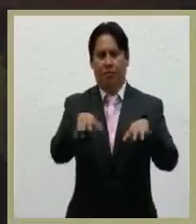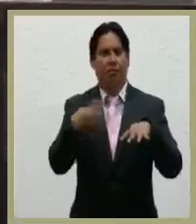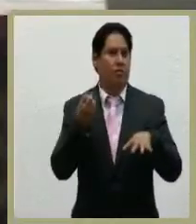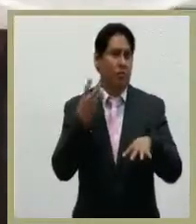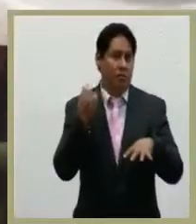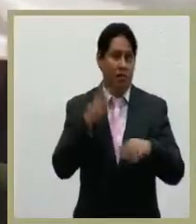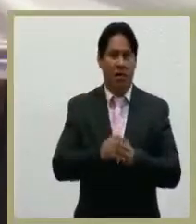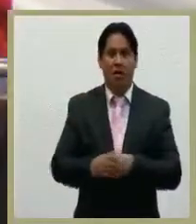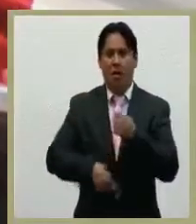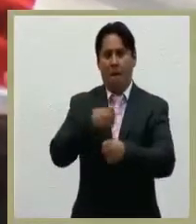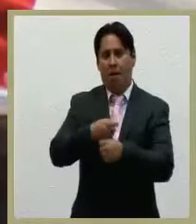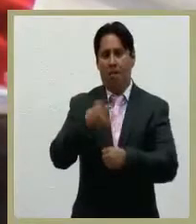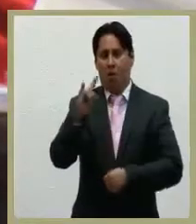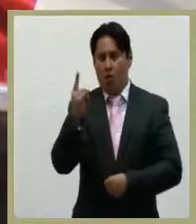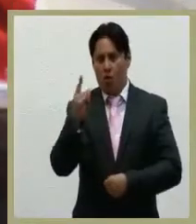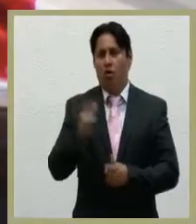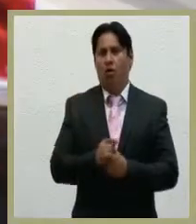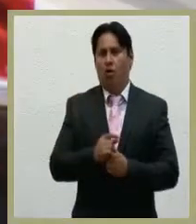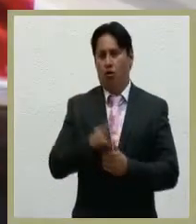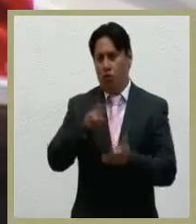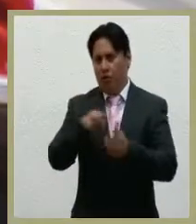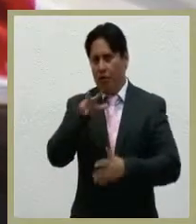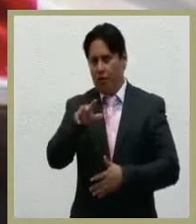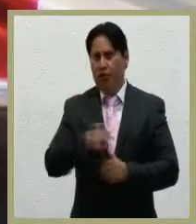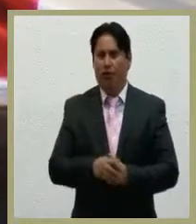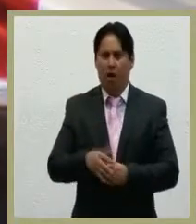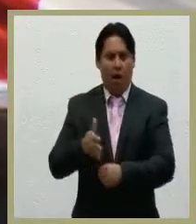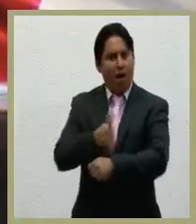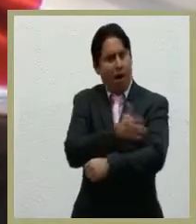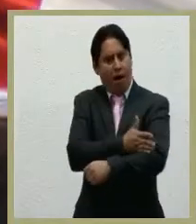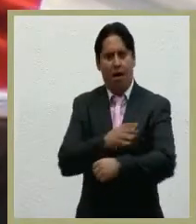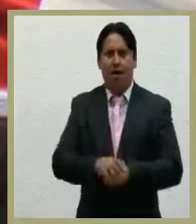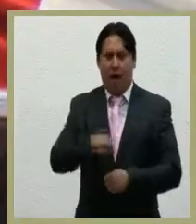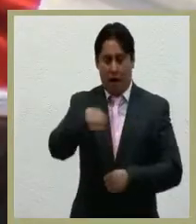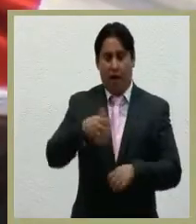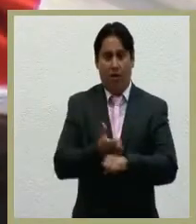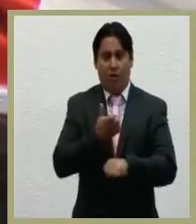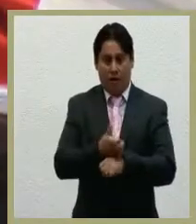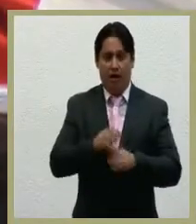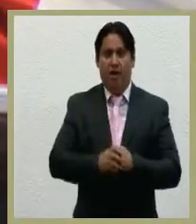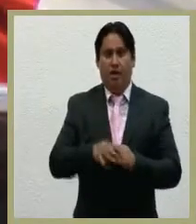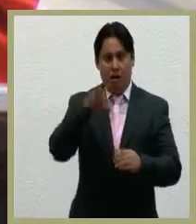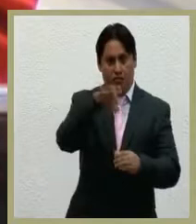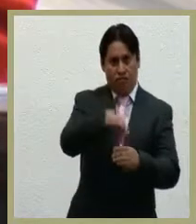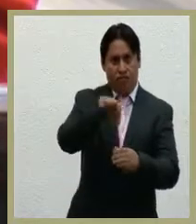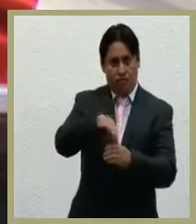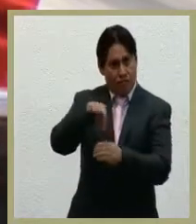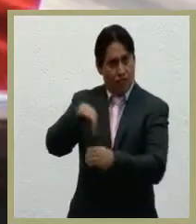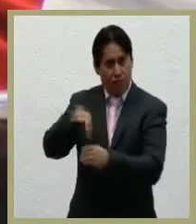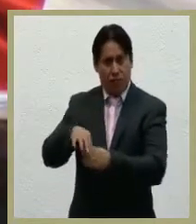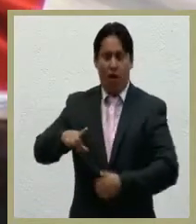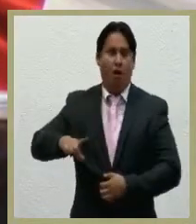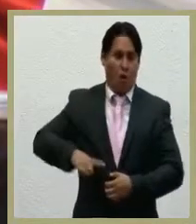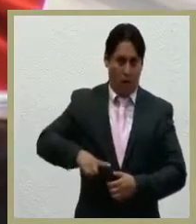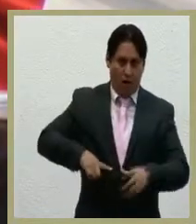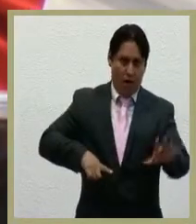el 1 de julio del 2018 se llevó a cabo en nuestro estado la jornada electoral para la elección de gobernador,